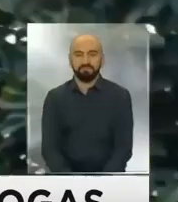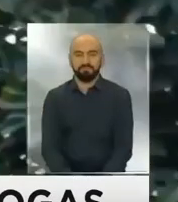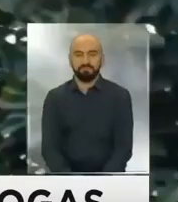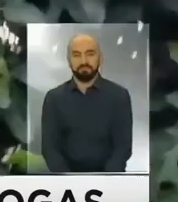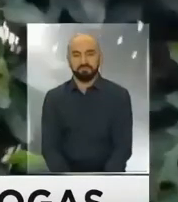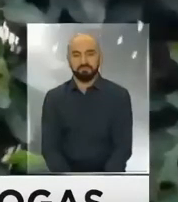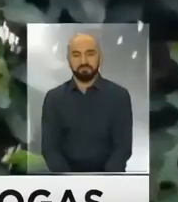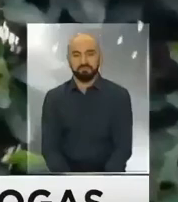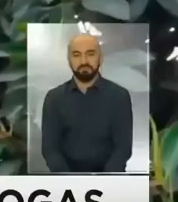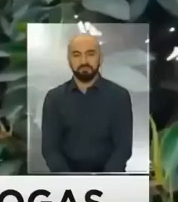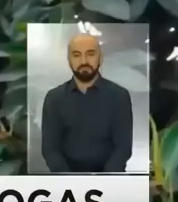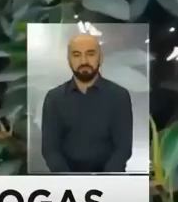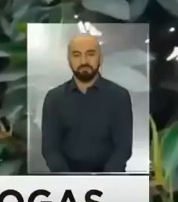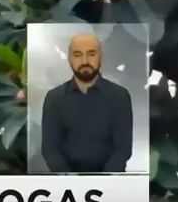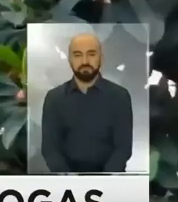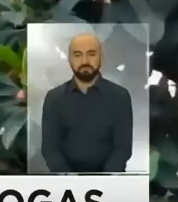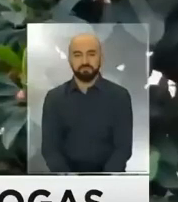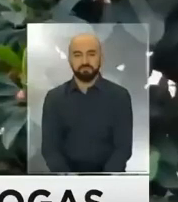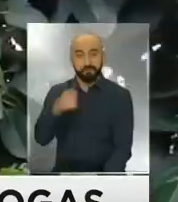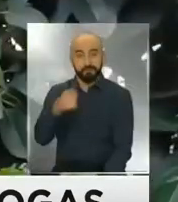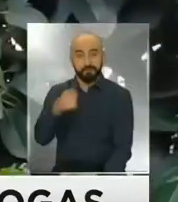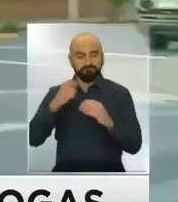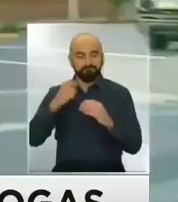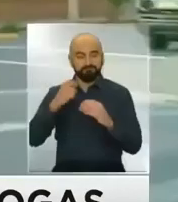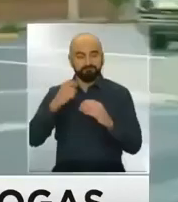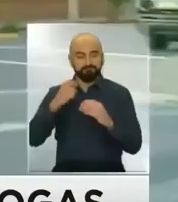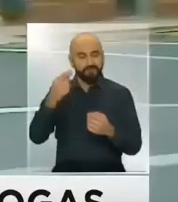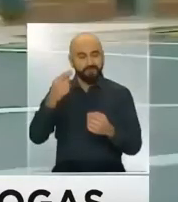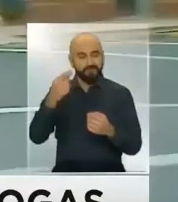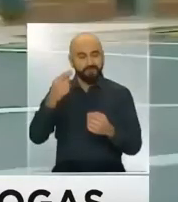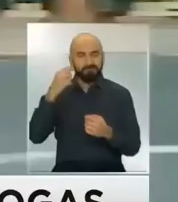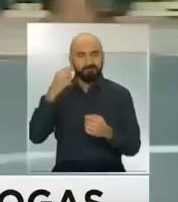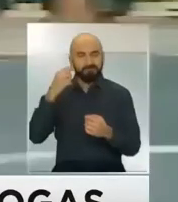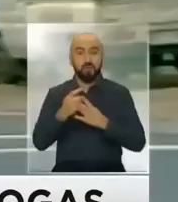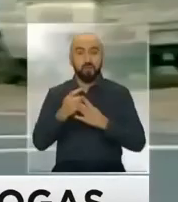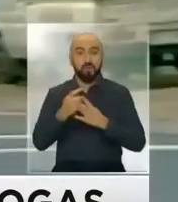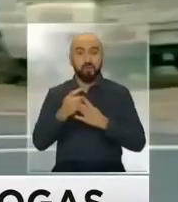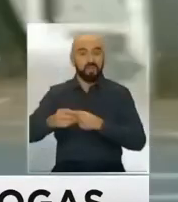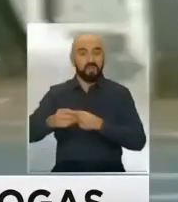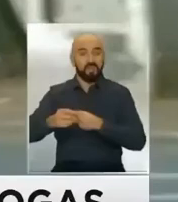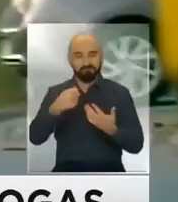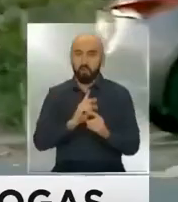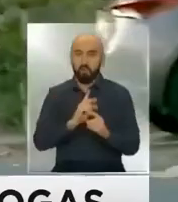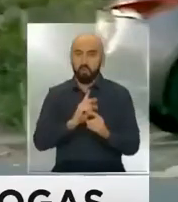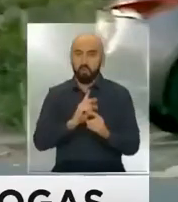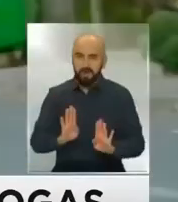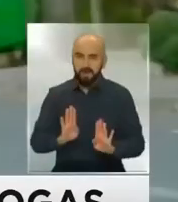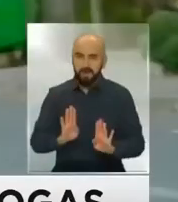Este motorista nos deja en claro que la venta de drogas no se detiene pese a la cuarentena y al toque de